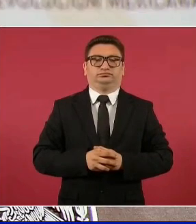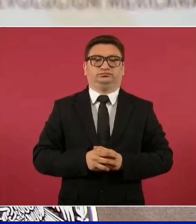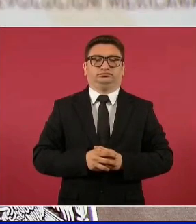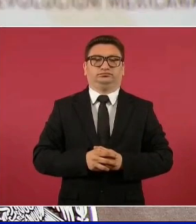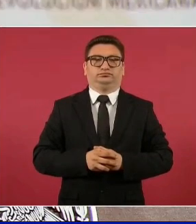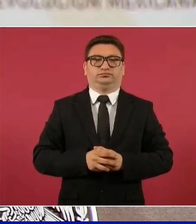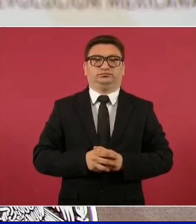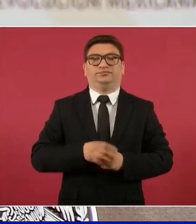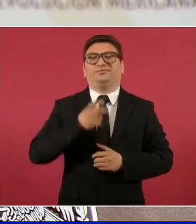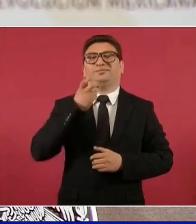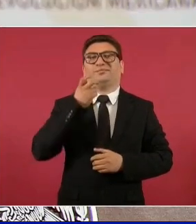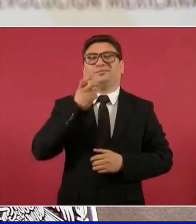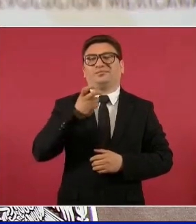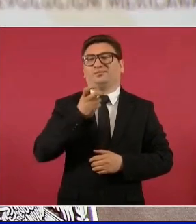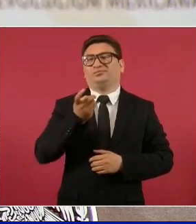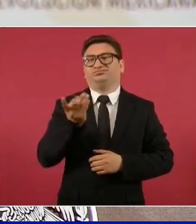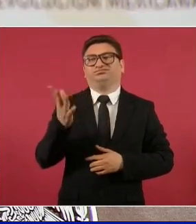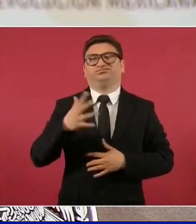Por eso es el enojo.